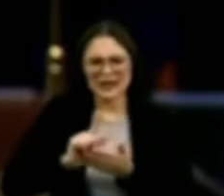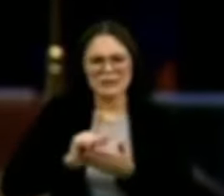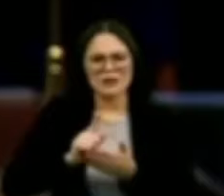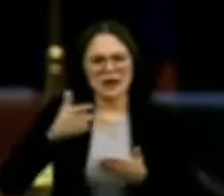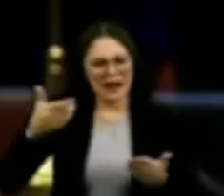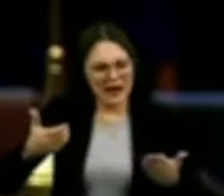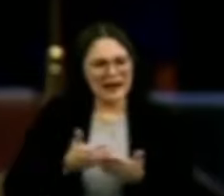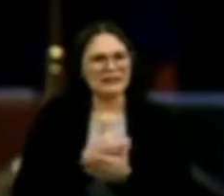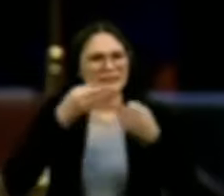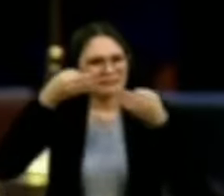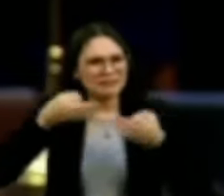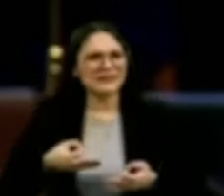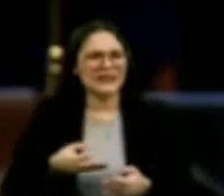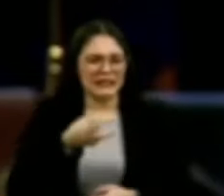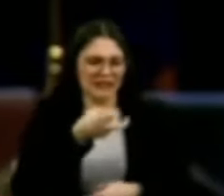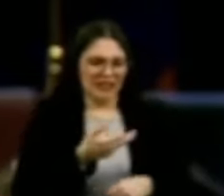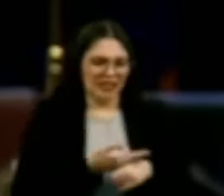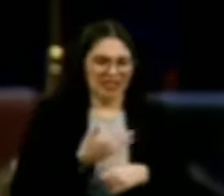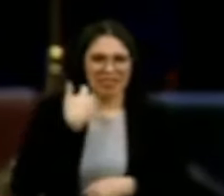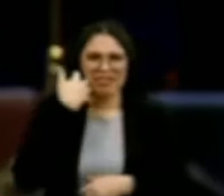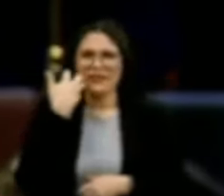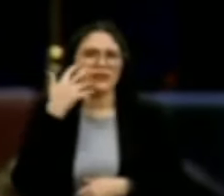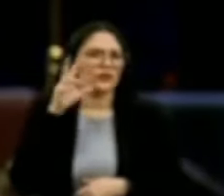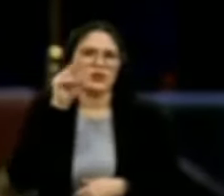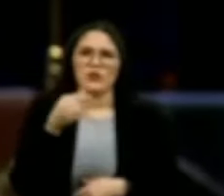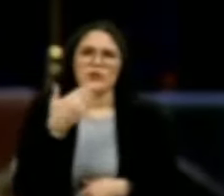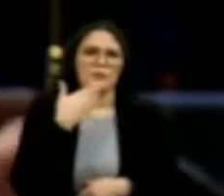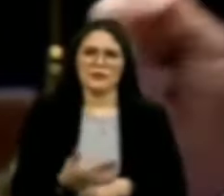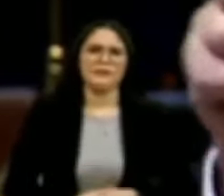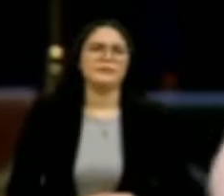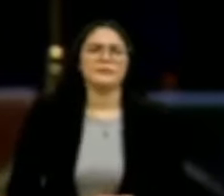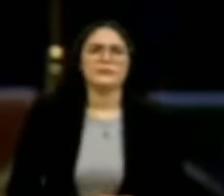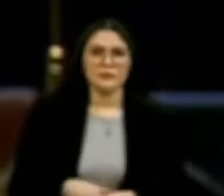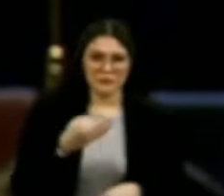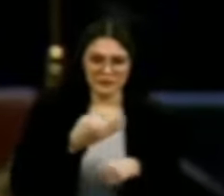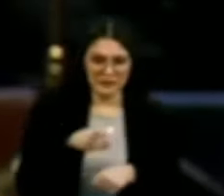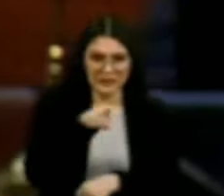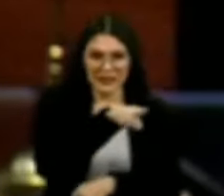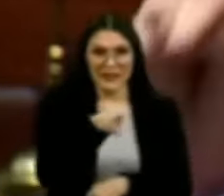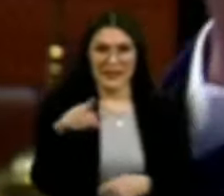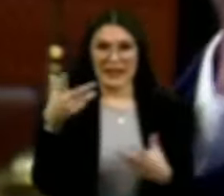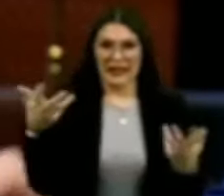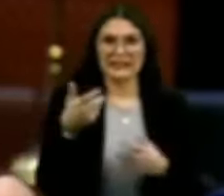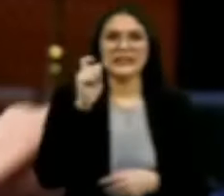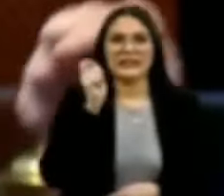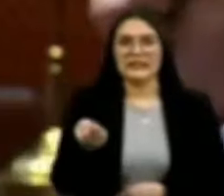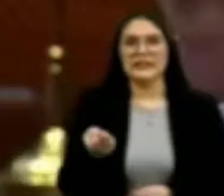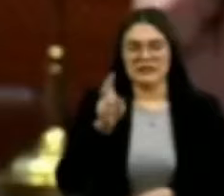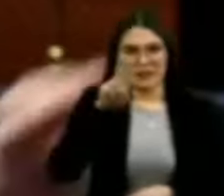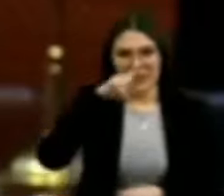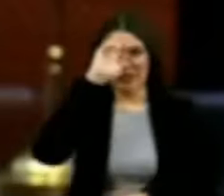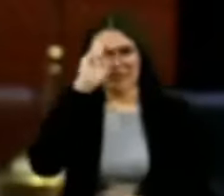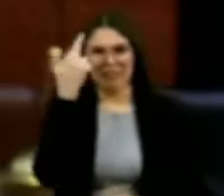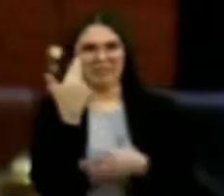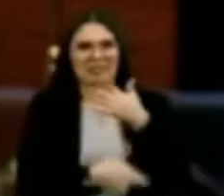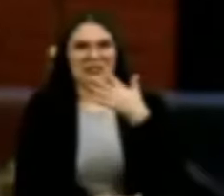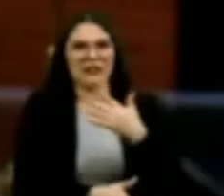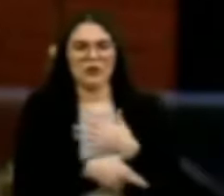no. Lo que están haciendo es una traición a su propia